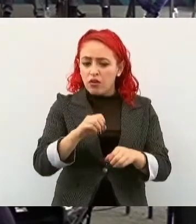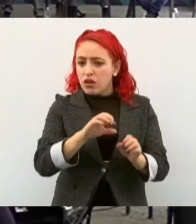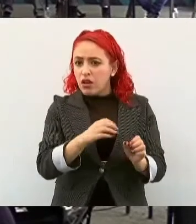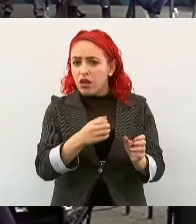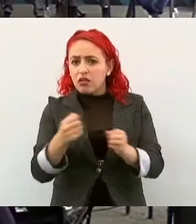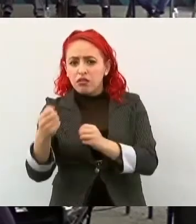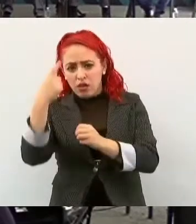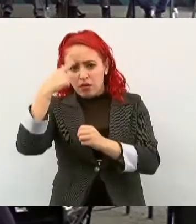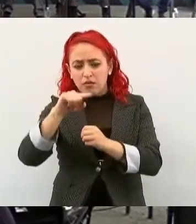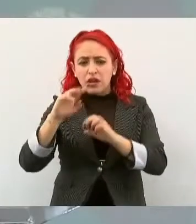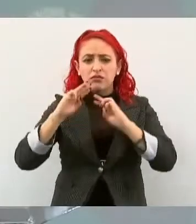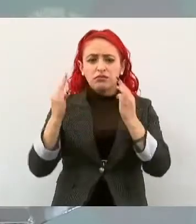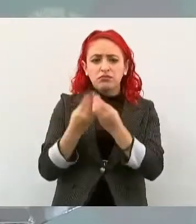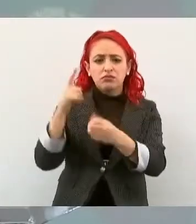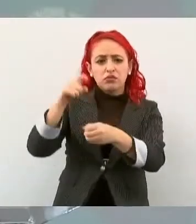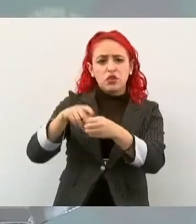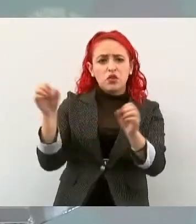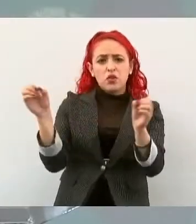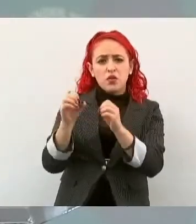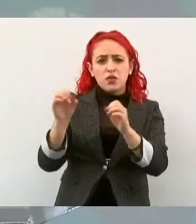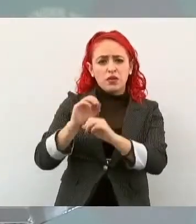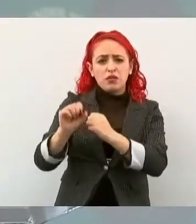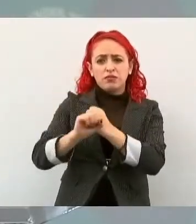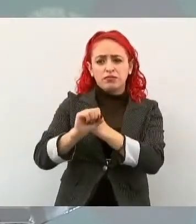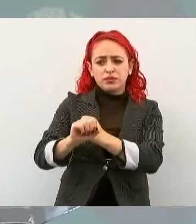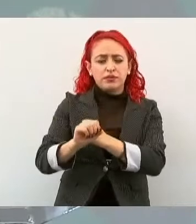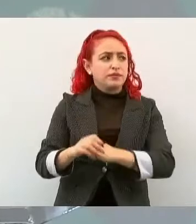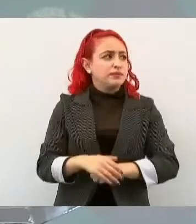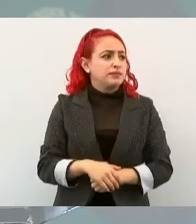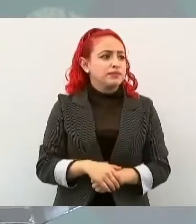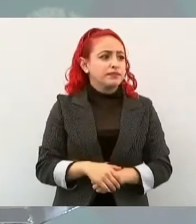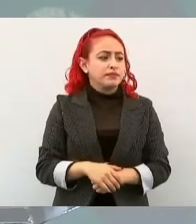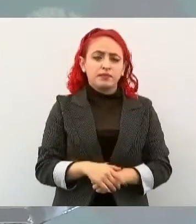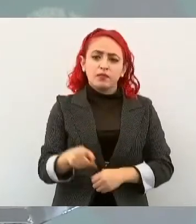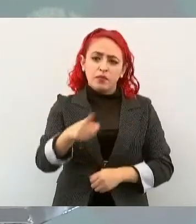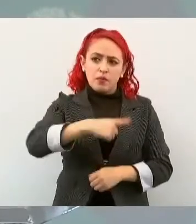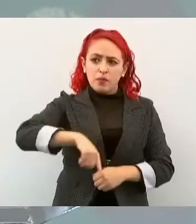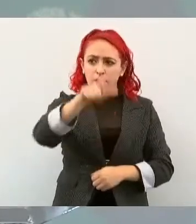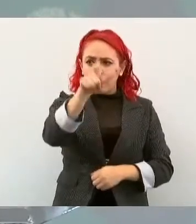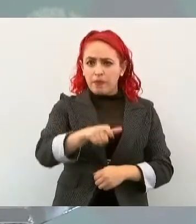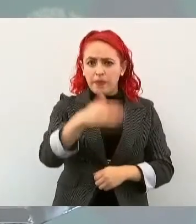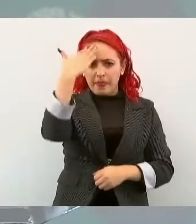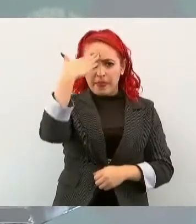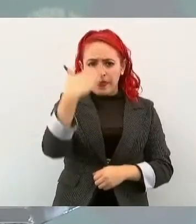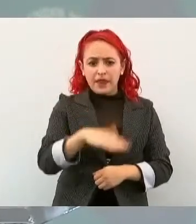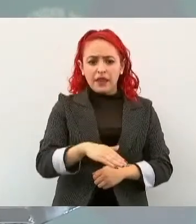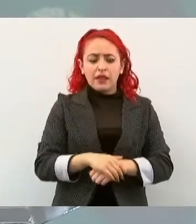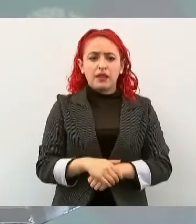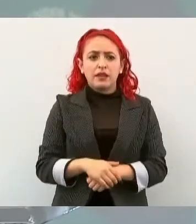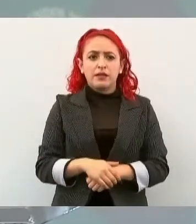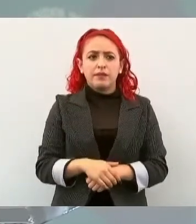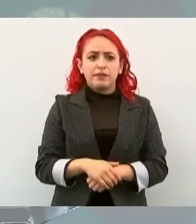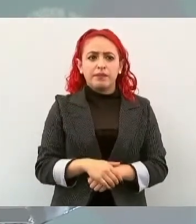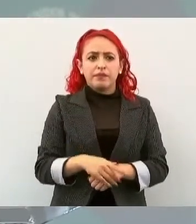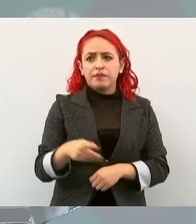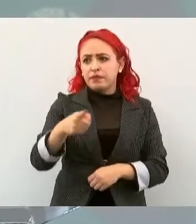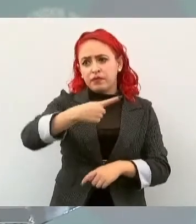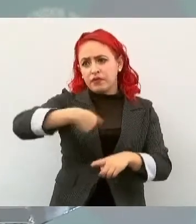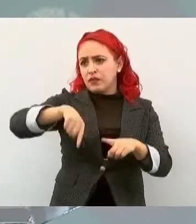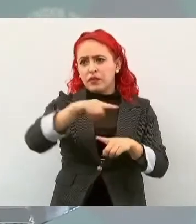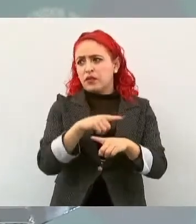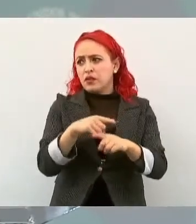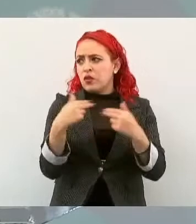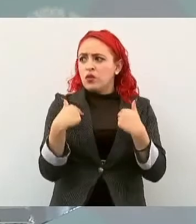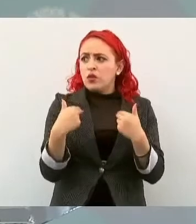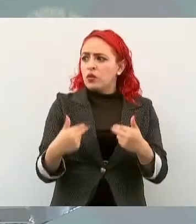obligado a tomar el camino de las conductas antisociales. Ustedes saben que no somos los